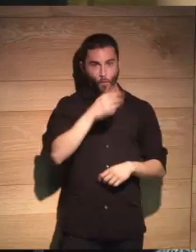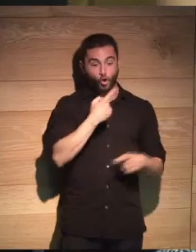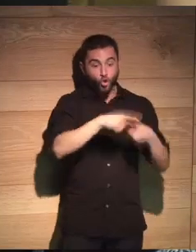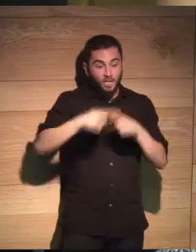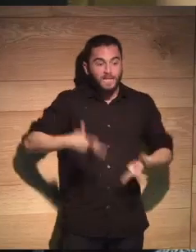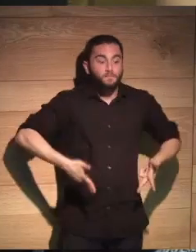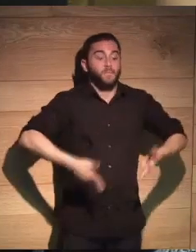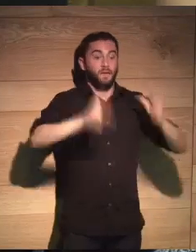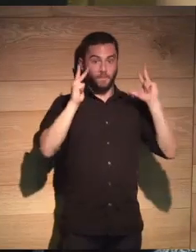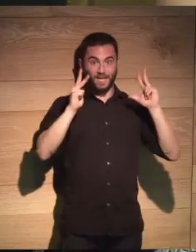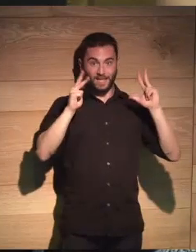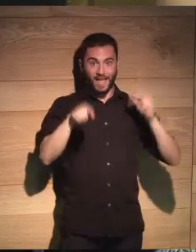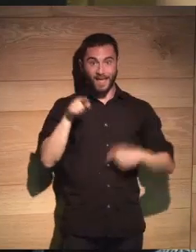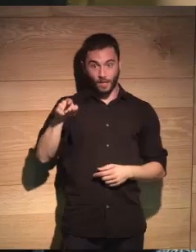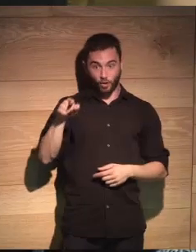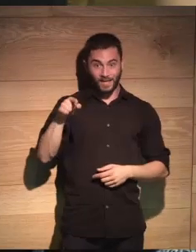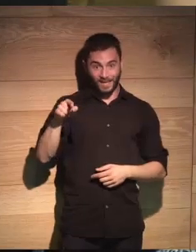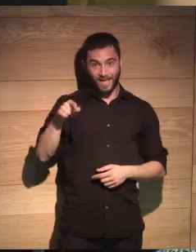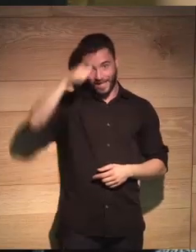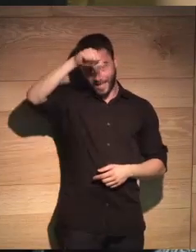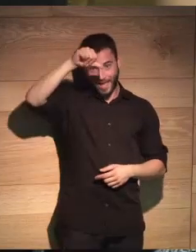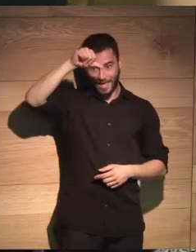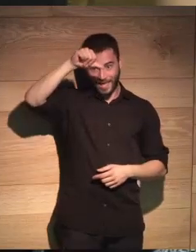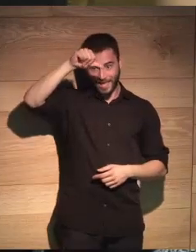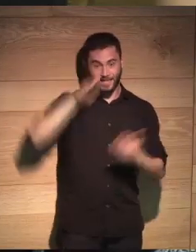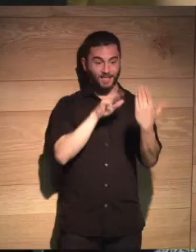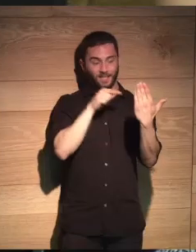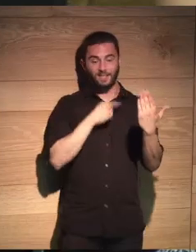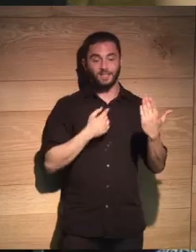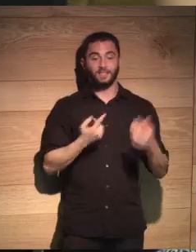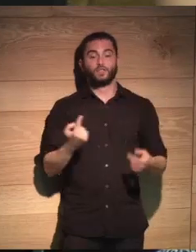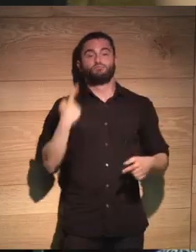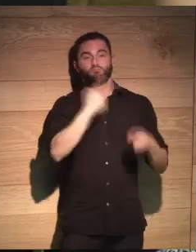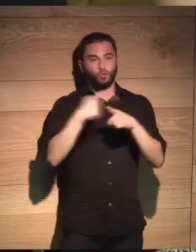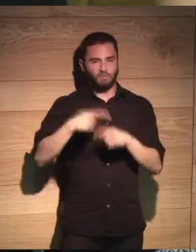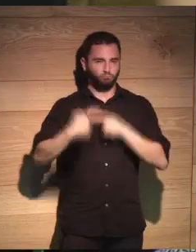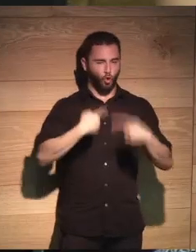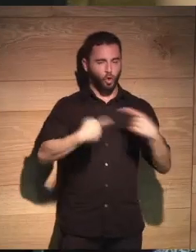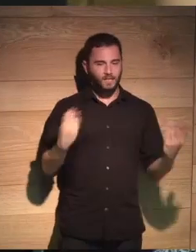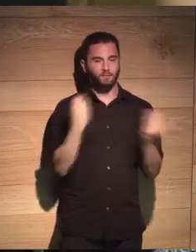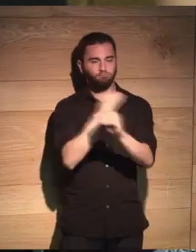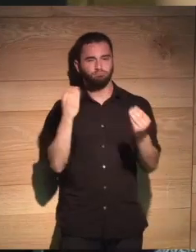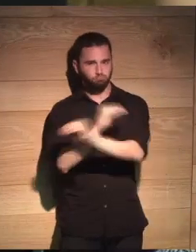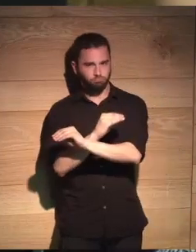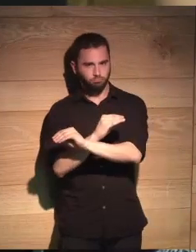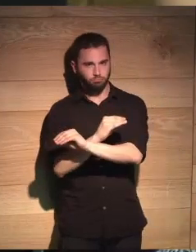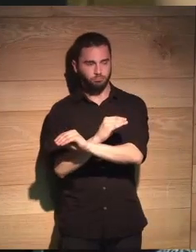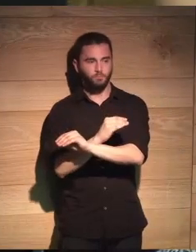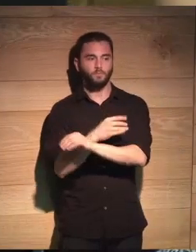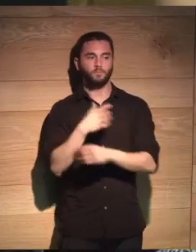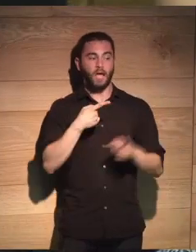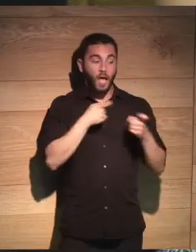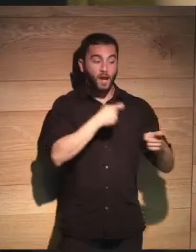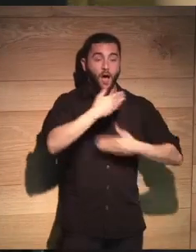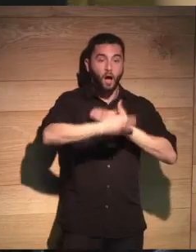que él recibía se enfrentaba le hacía vivir cierta contradicción diaria, casi. Sobre todo según fue avanzando